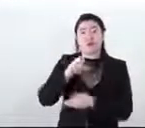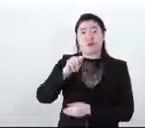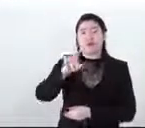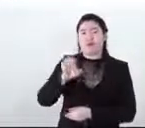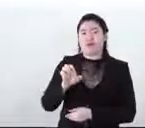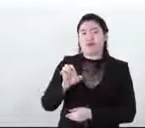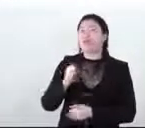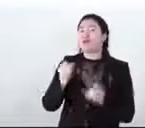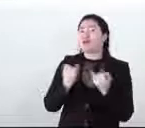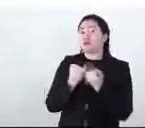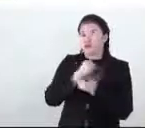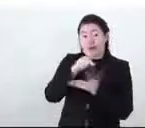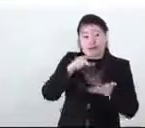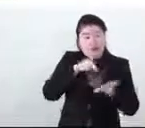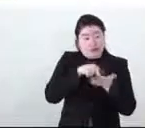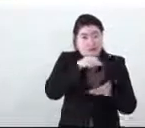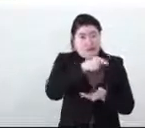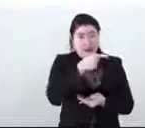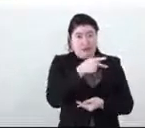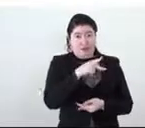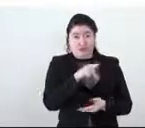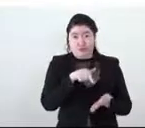zona del incidente.